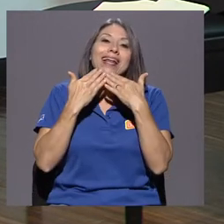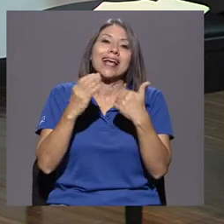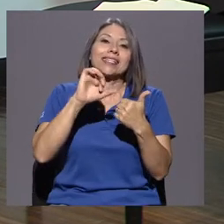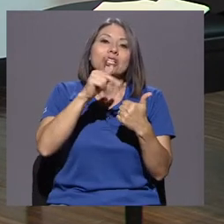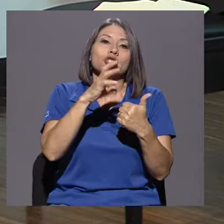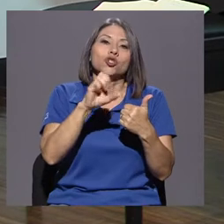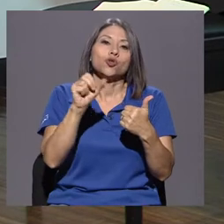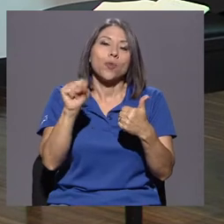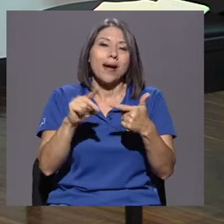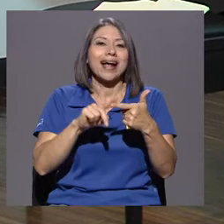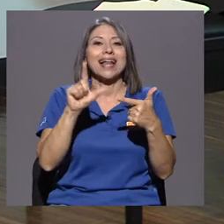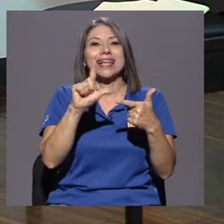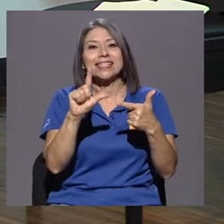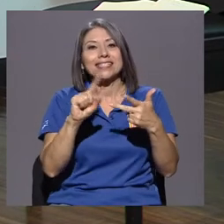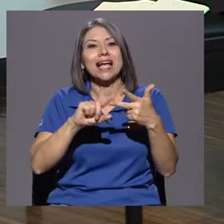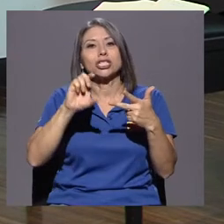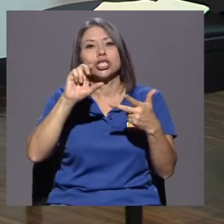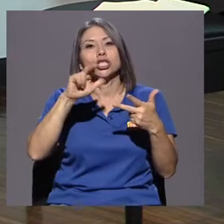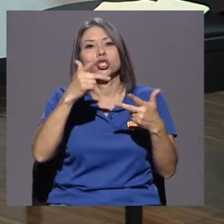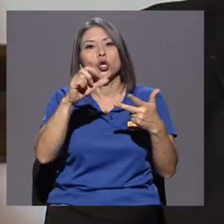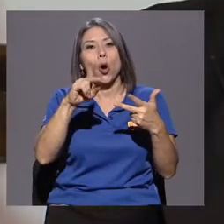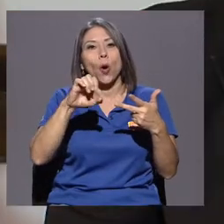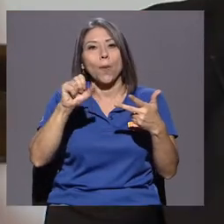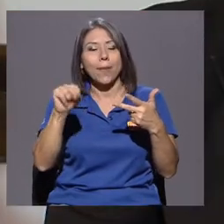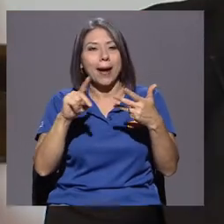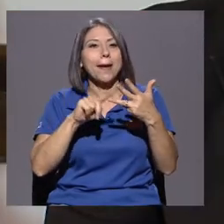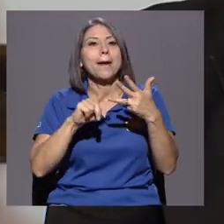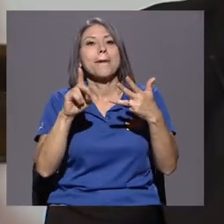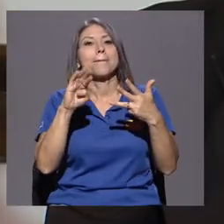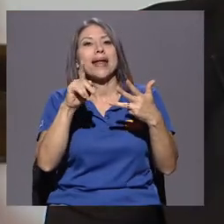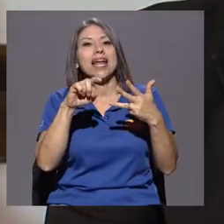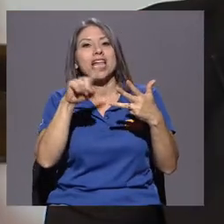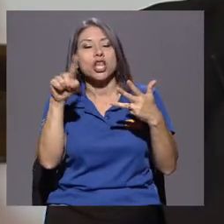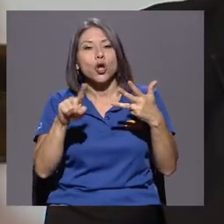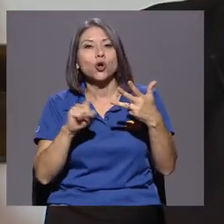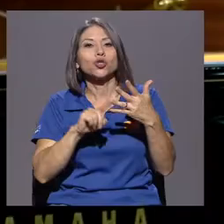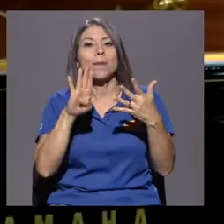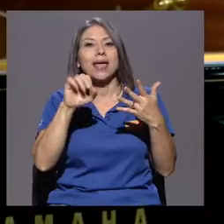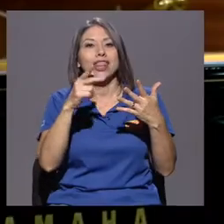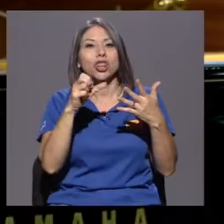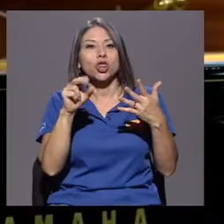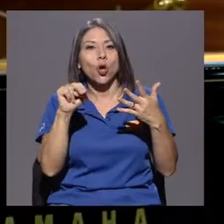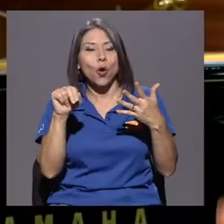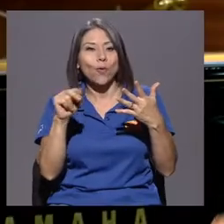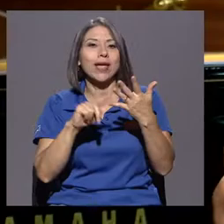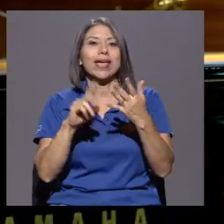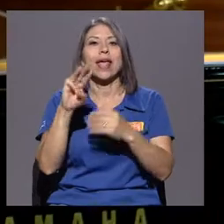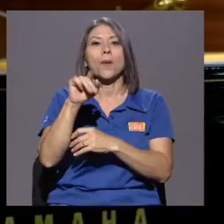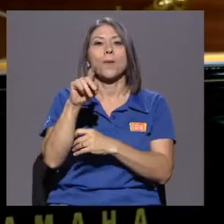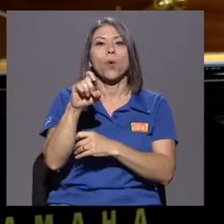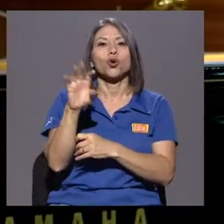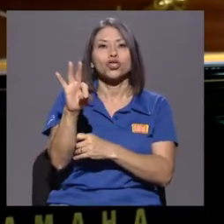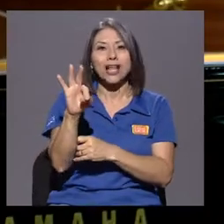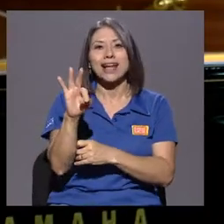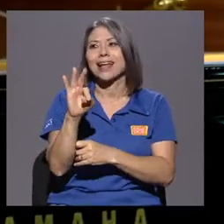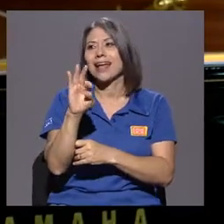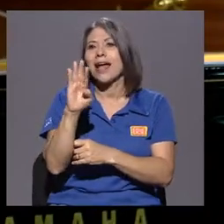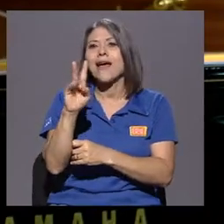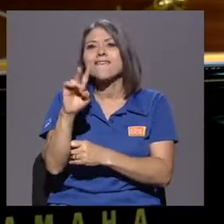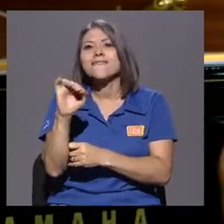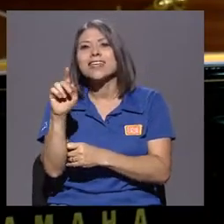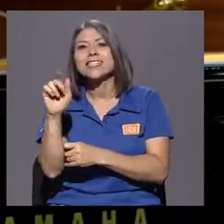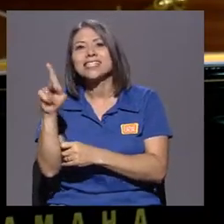a beethoven la moza trabajo abraham stravinsky a bártok por lo menos tanto gracias a ellos